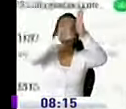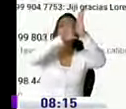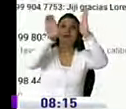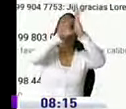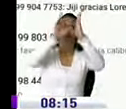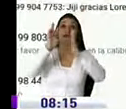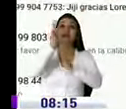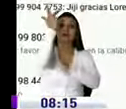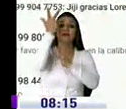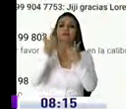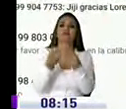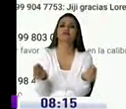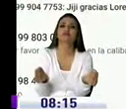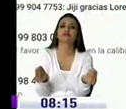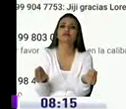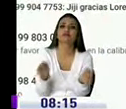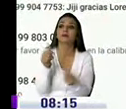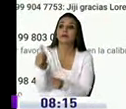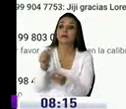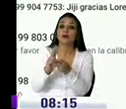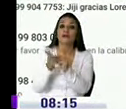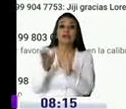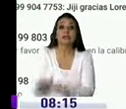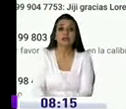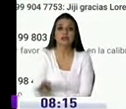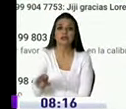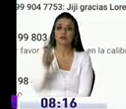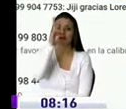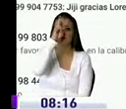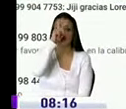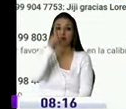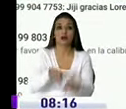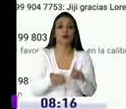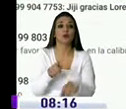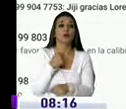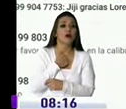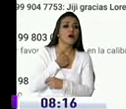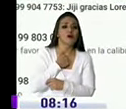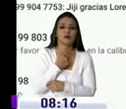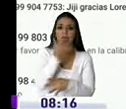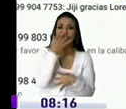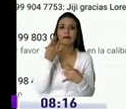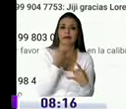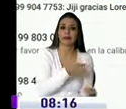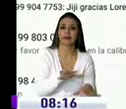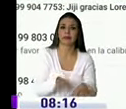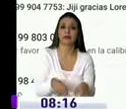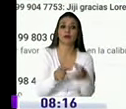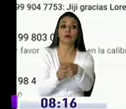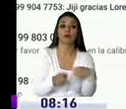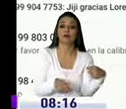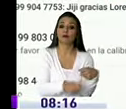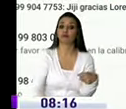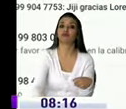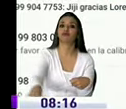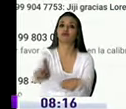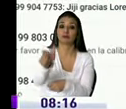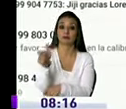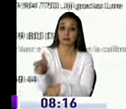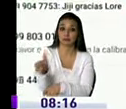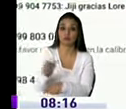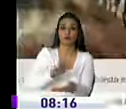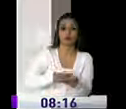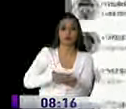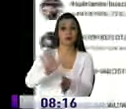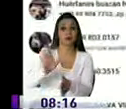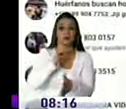repente desapareció, los vecinitos comedidos, ¿no? Hay algunos que odian a los peludos, ellos son culpables, muchos, de que están fuera,